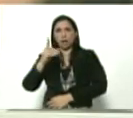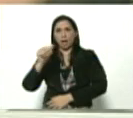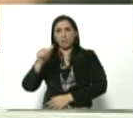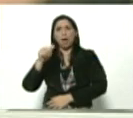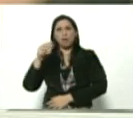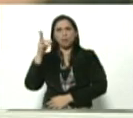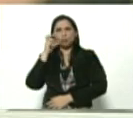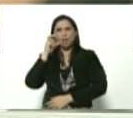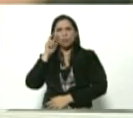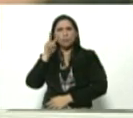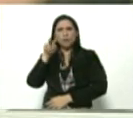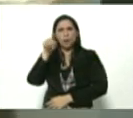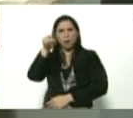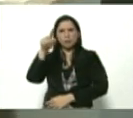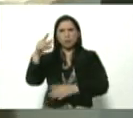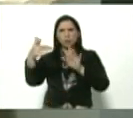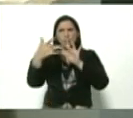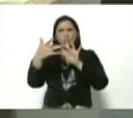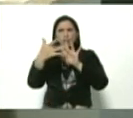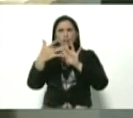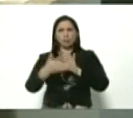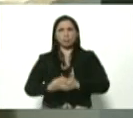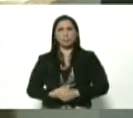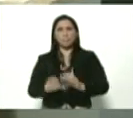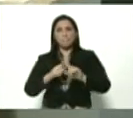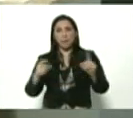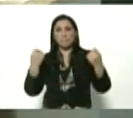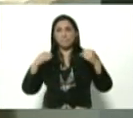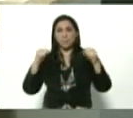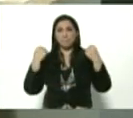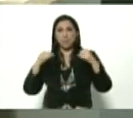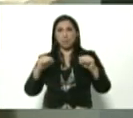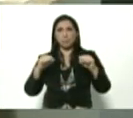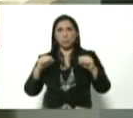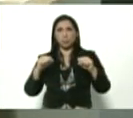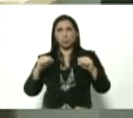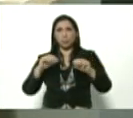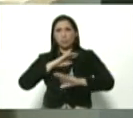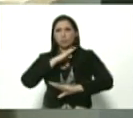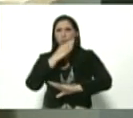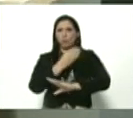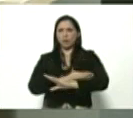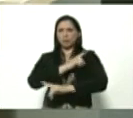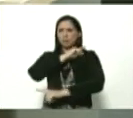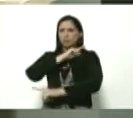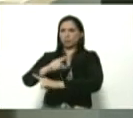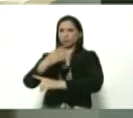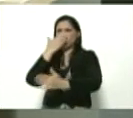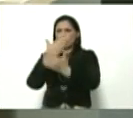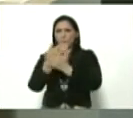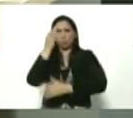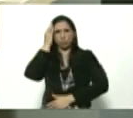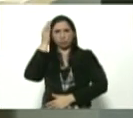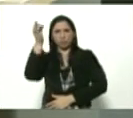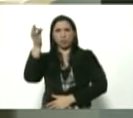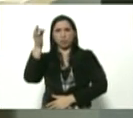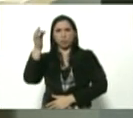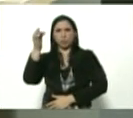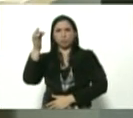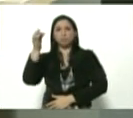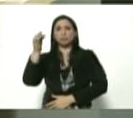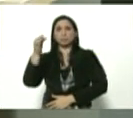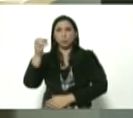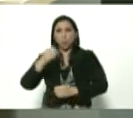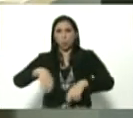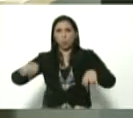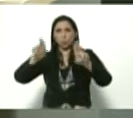veo, para que preparemos una contundente denuncia ante el Consejo de Seguridad de Naciones